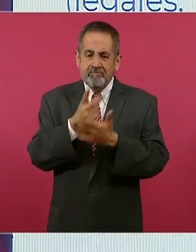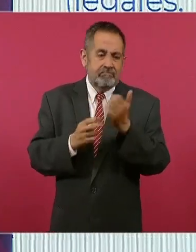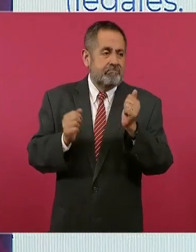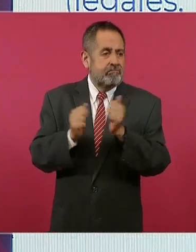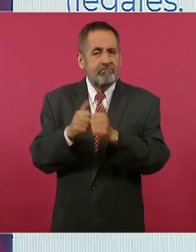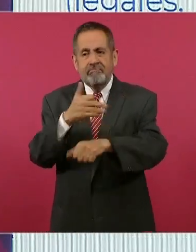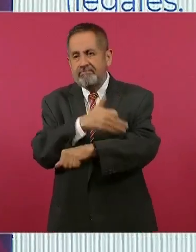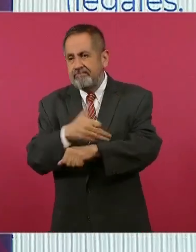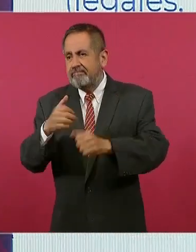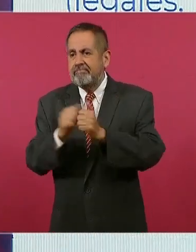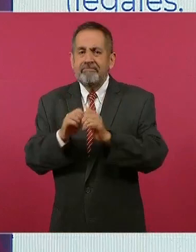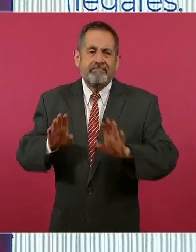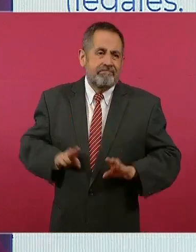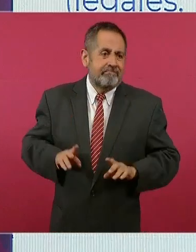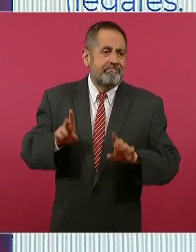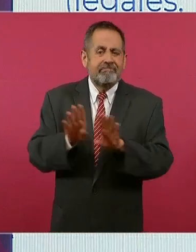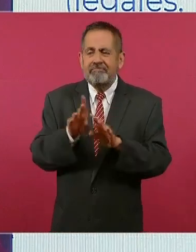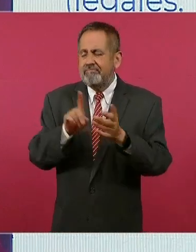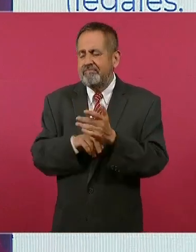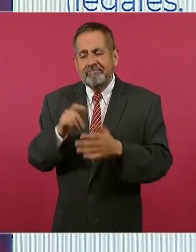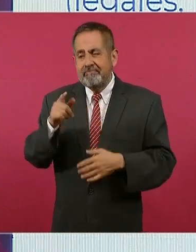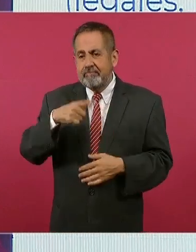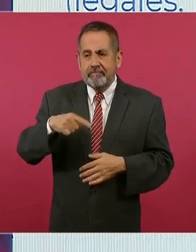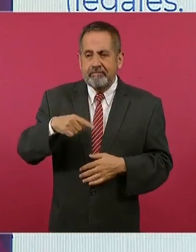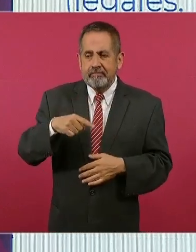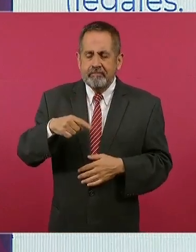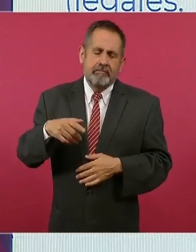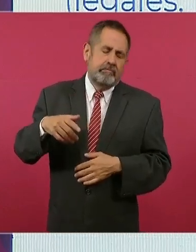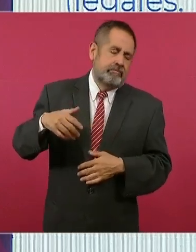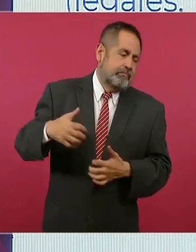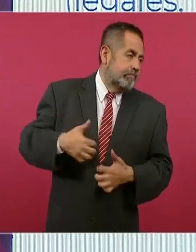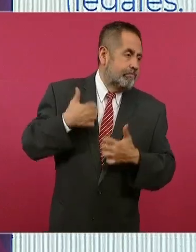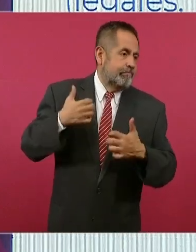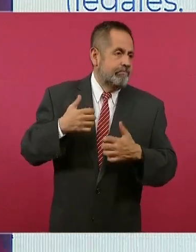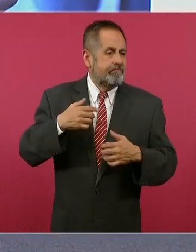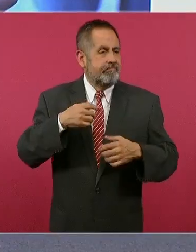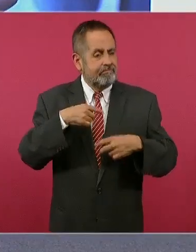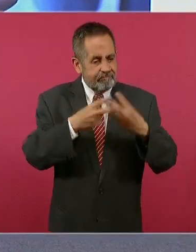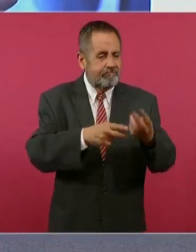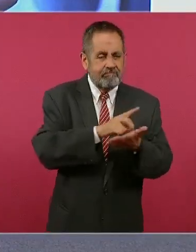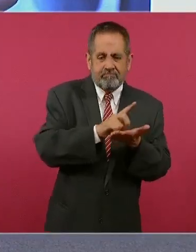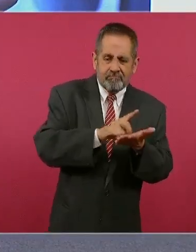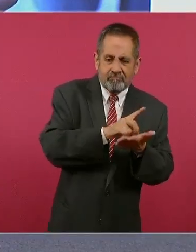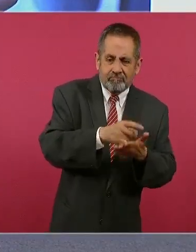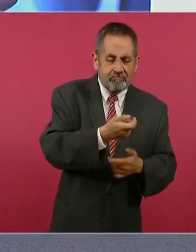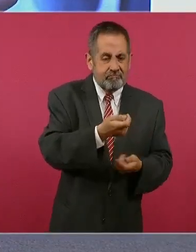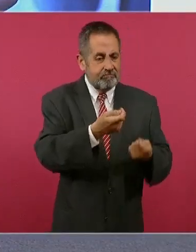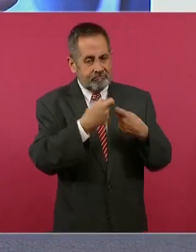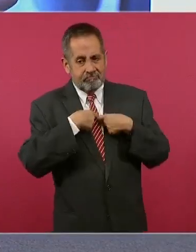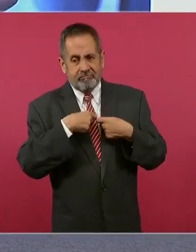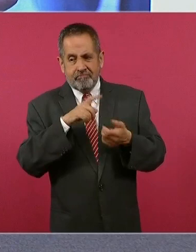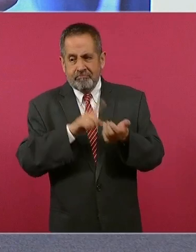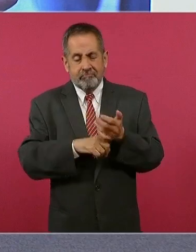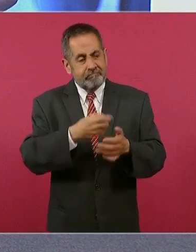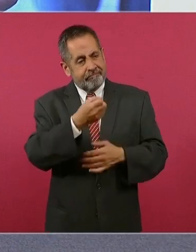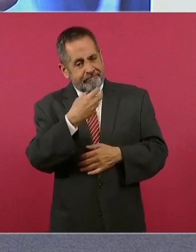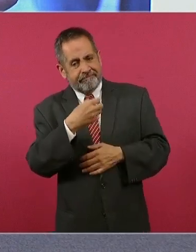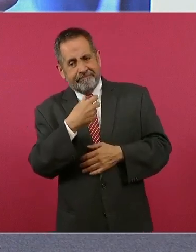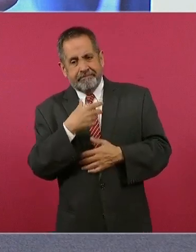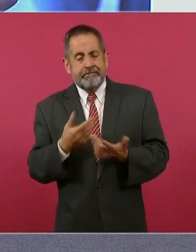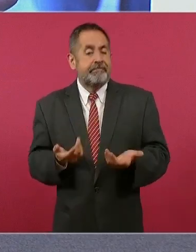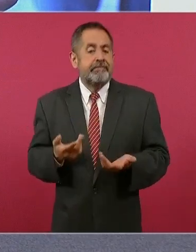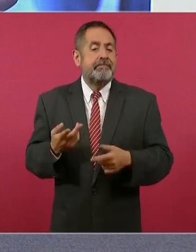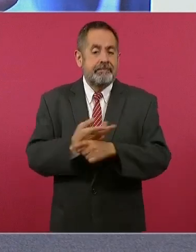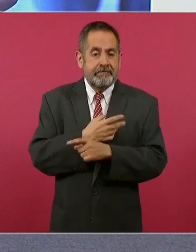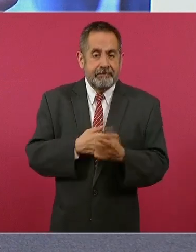de género, hay una estimulación al consumo de drogas, porque entre otras, la persona que termina siendo adicta a una sustancia, lo